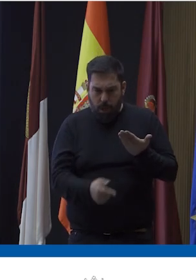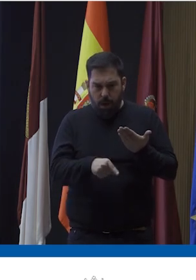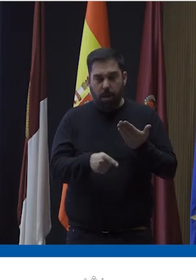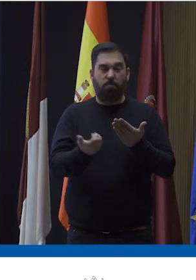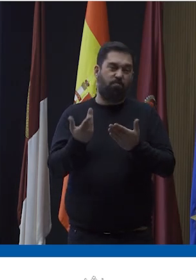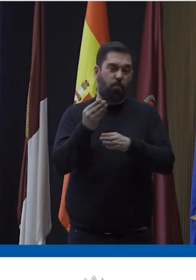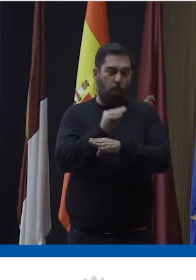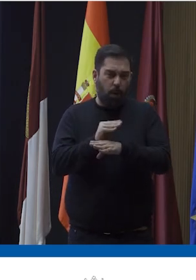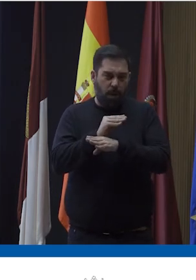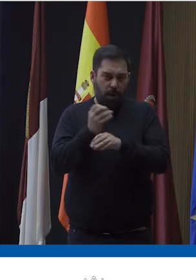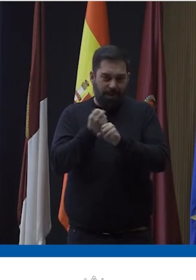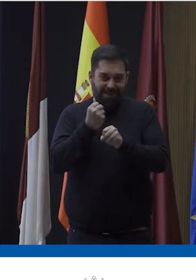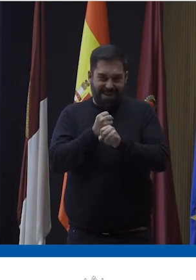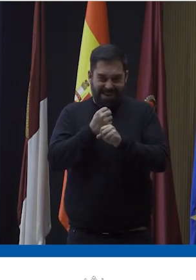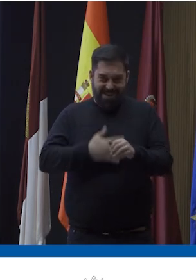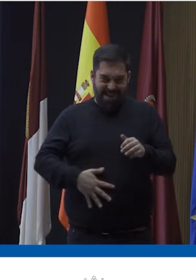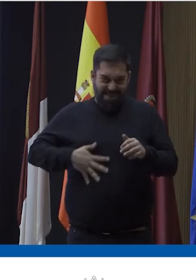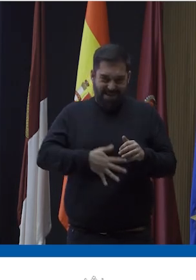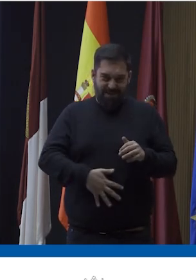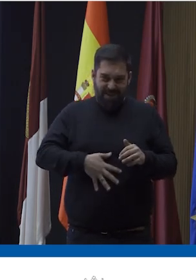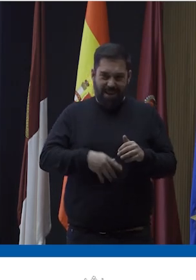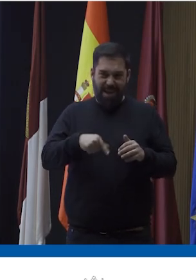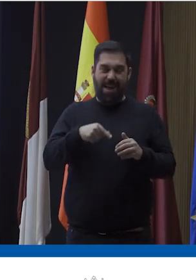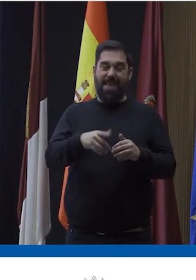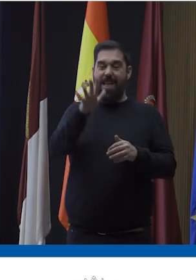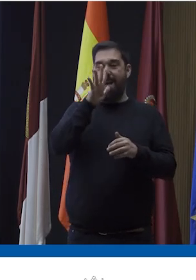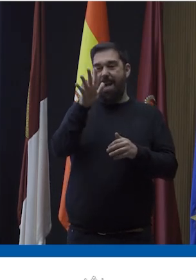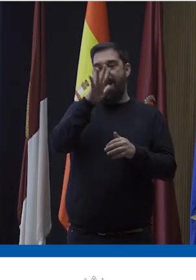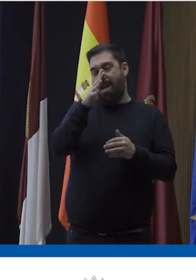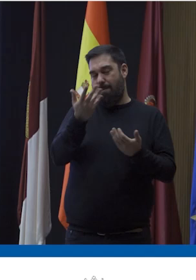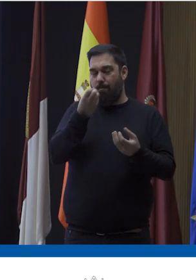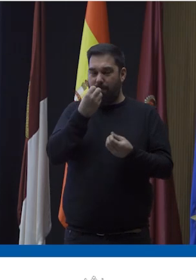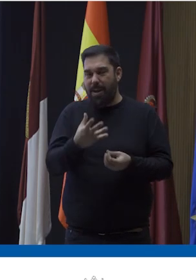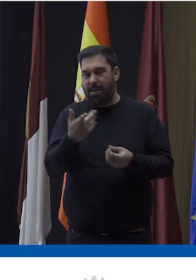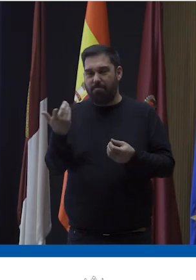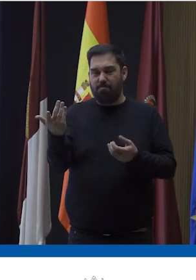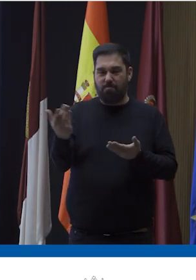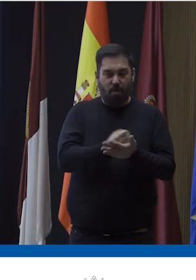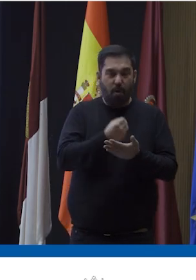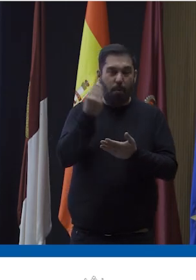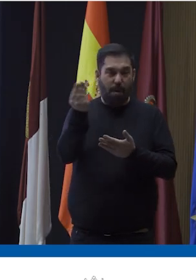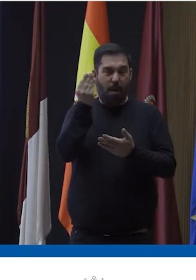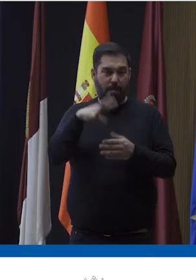de trabajo abdominal, ¿vale? Con una buena hidratación. Todo eso mejora y sobre todo,